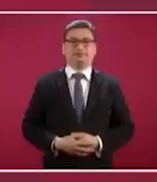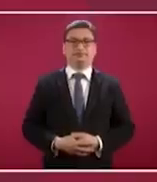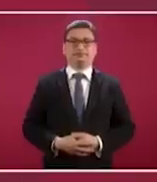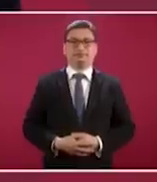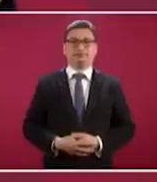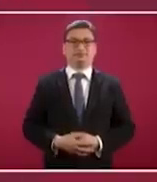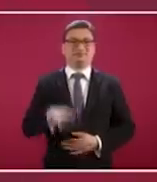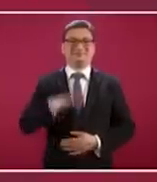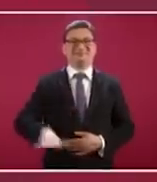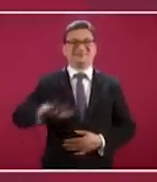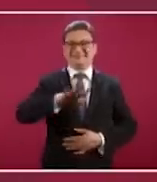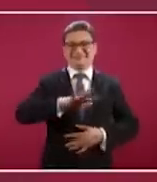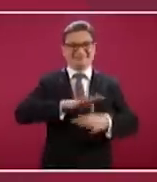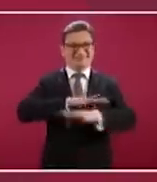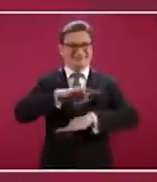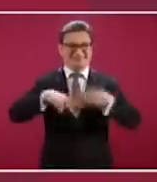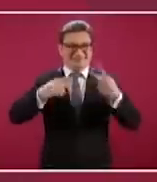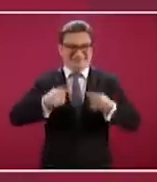Nuestro pueblo